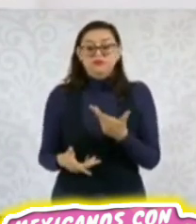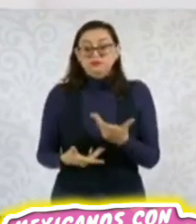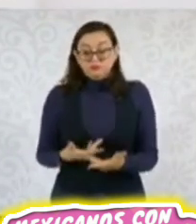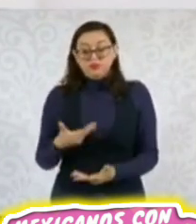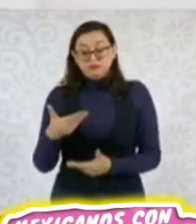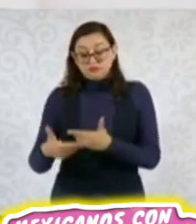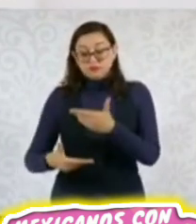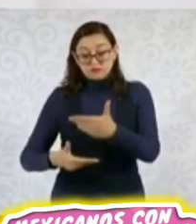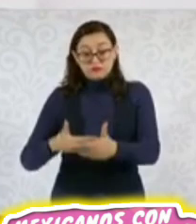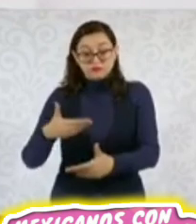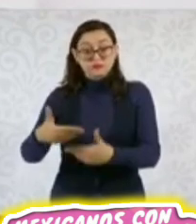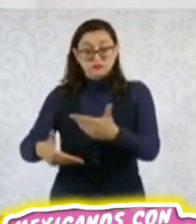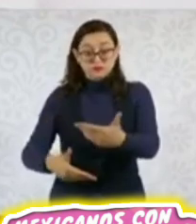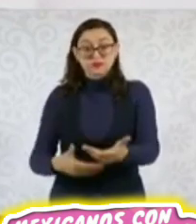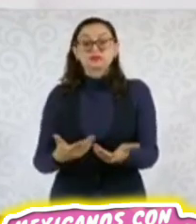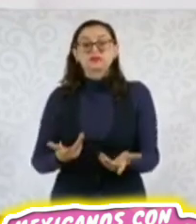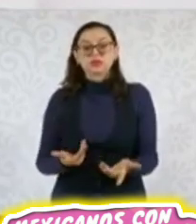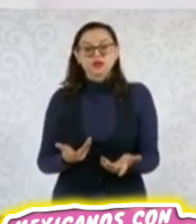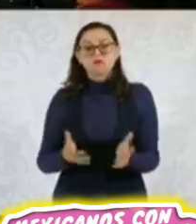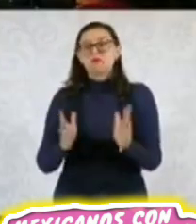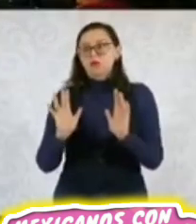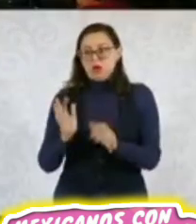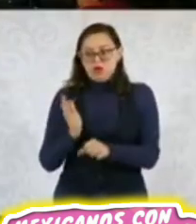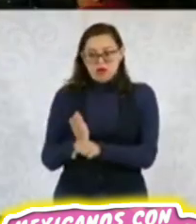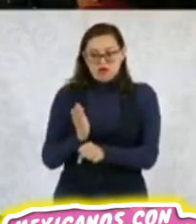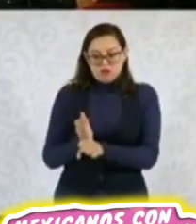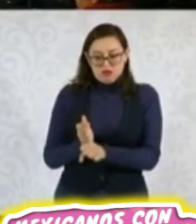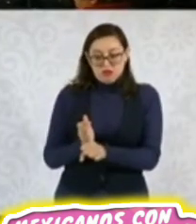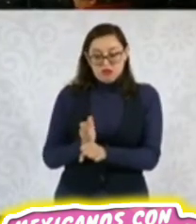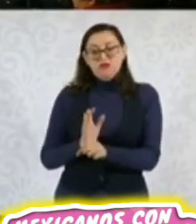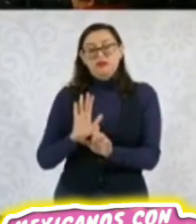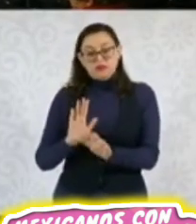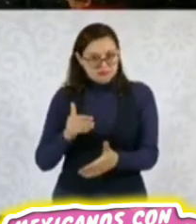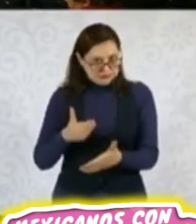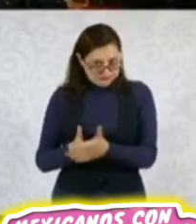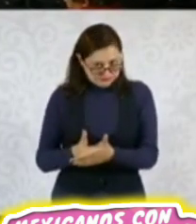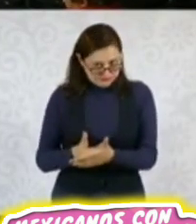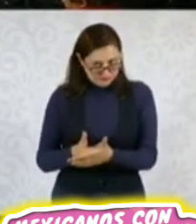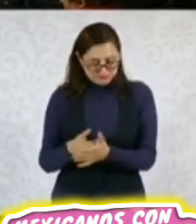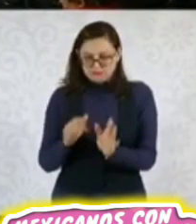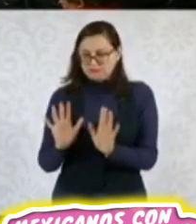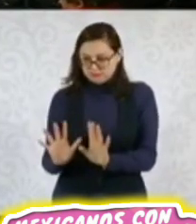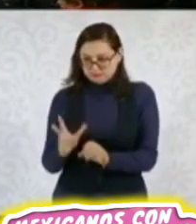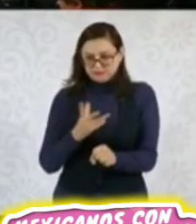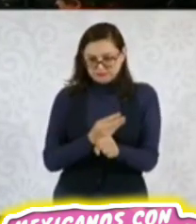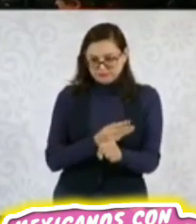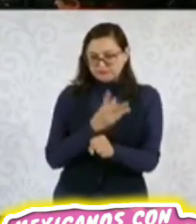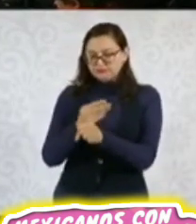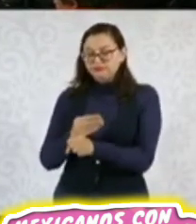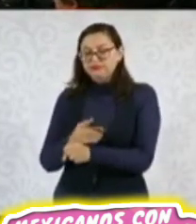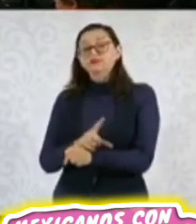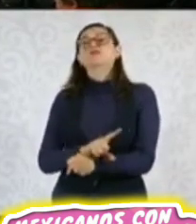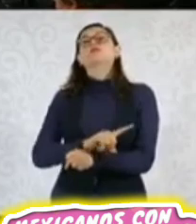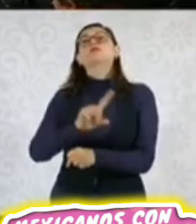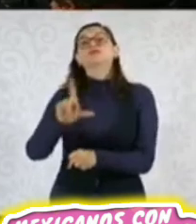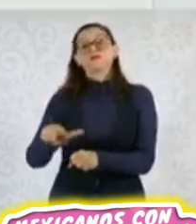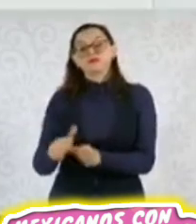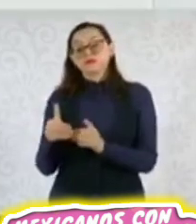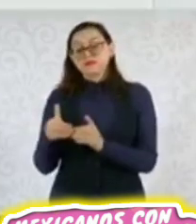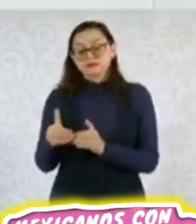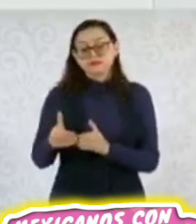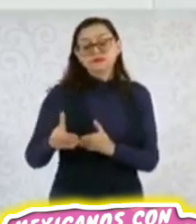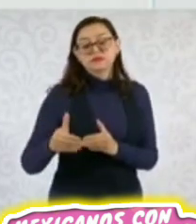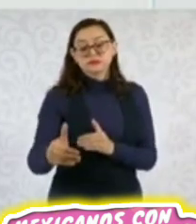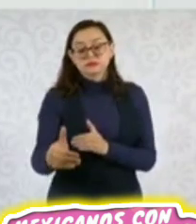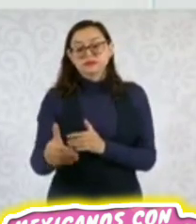el programa y después lo que significa el mediano plazo, para Acapulco en particular, que es